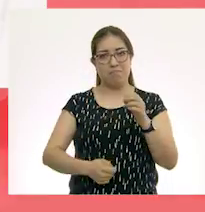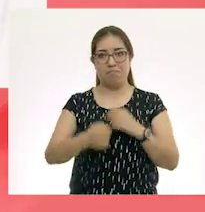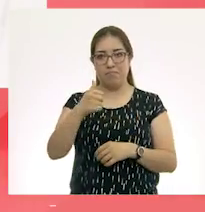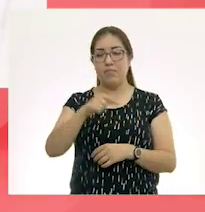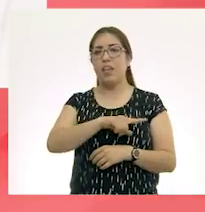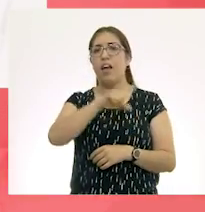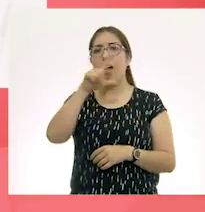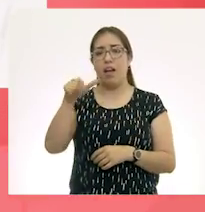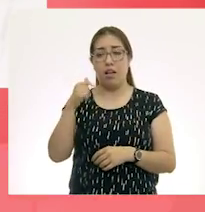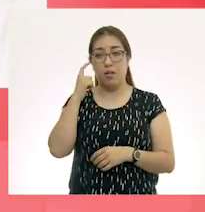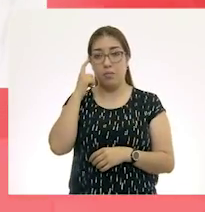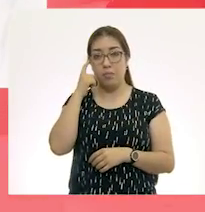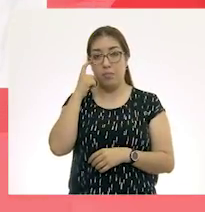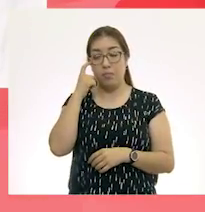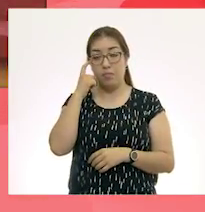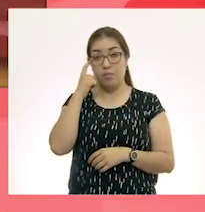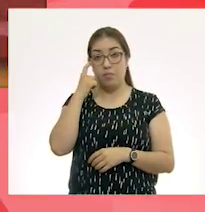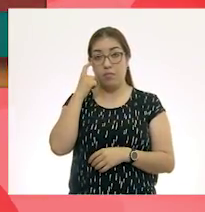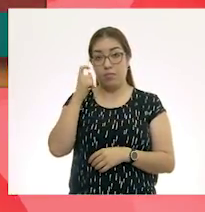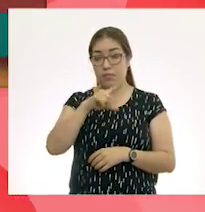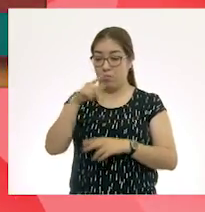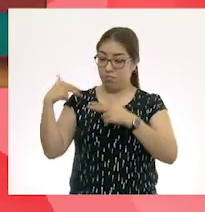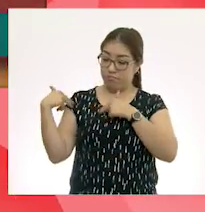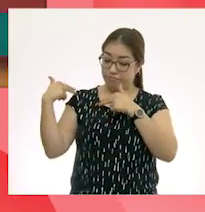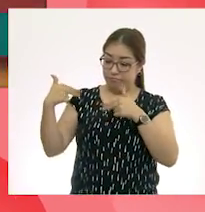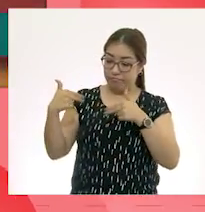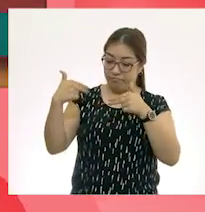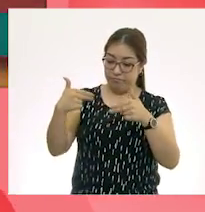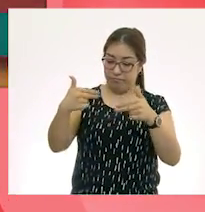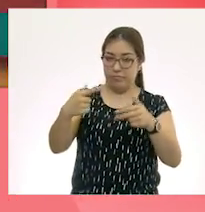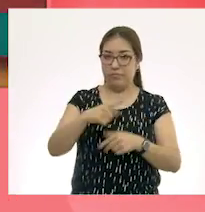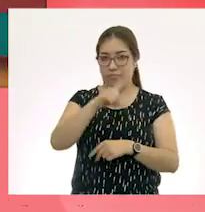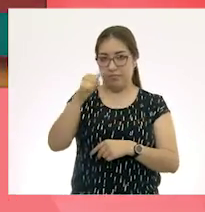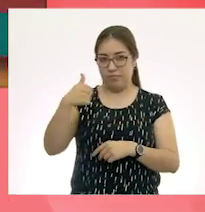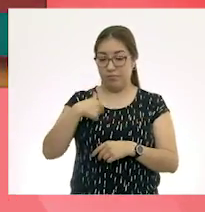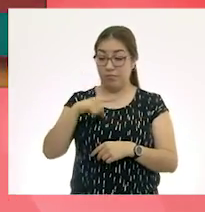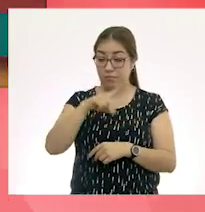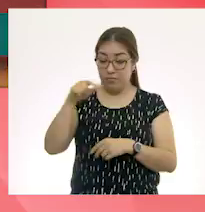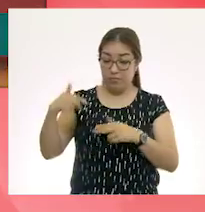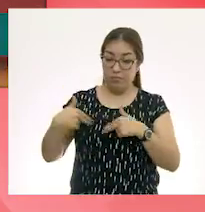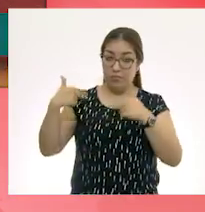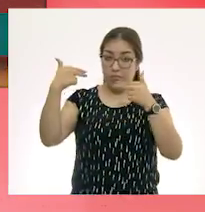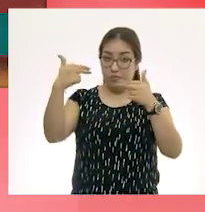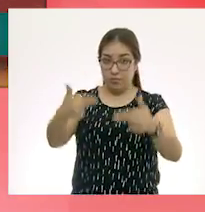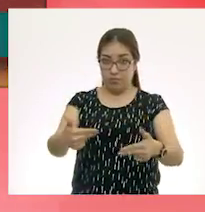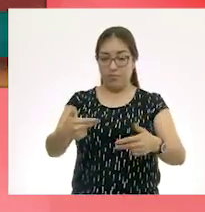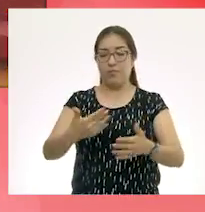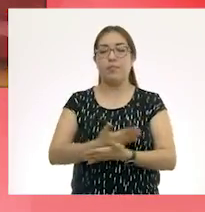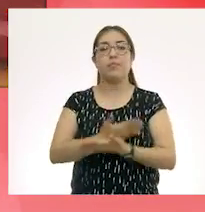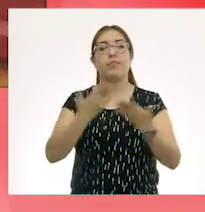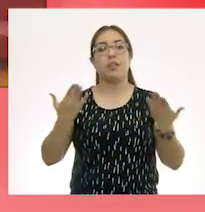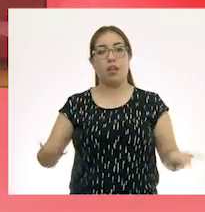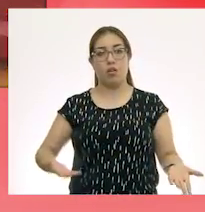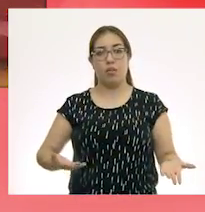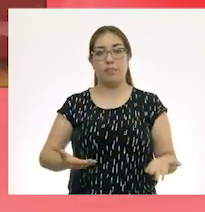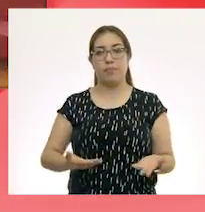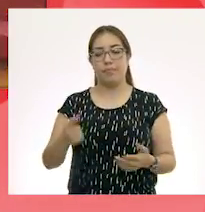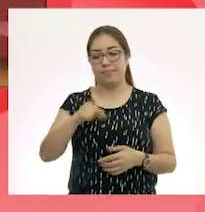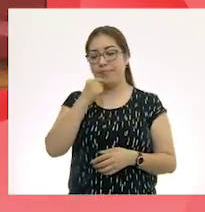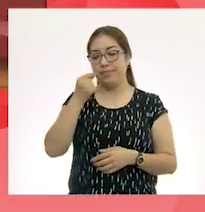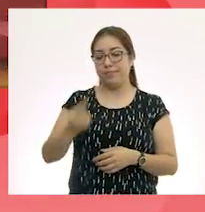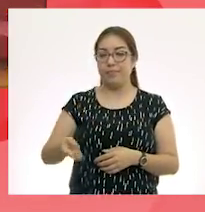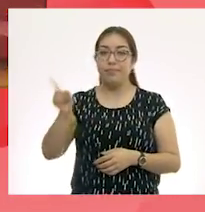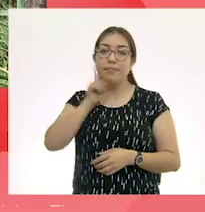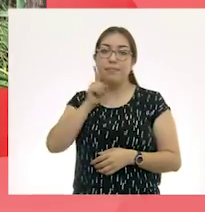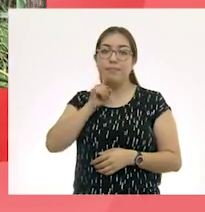luego yo y Mercedes, y ahora la niña que